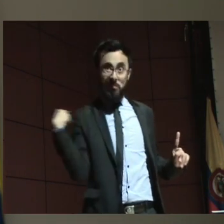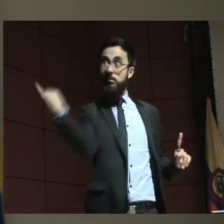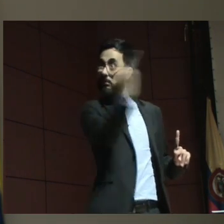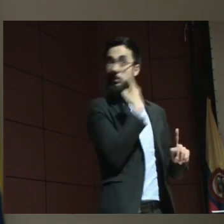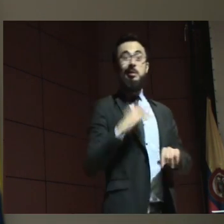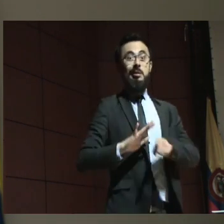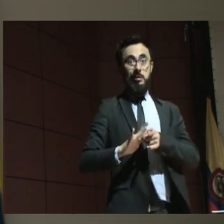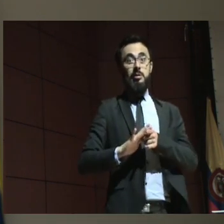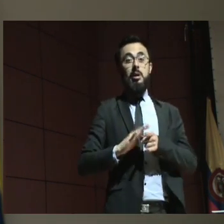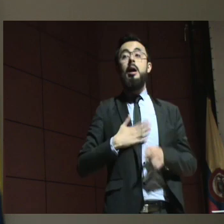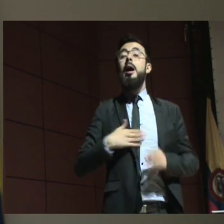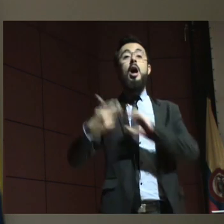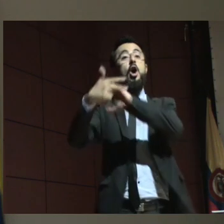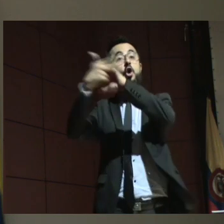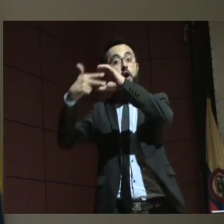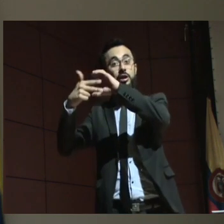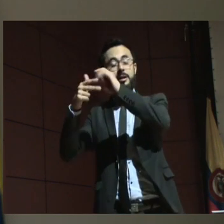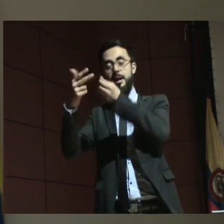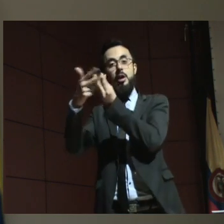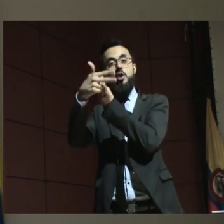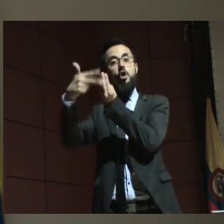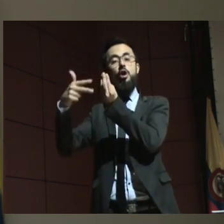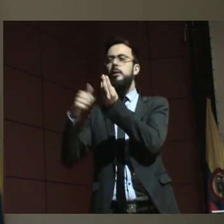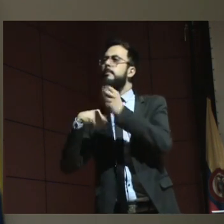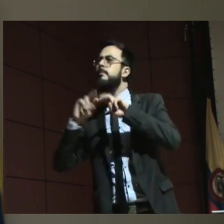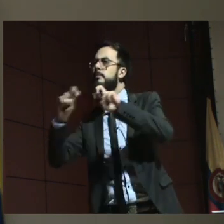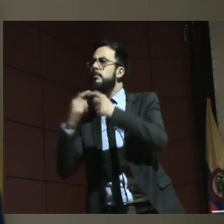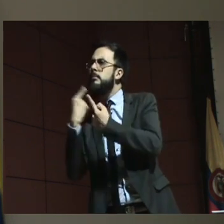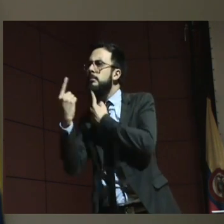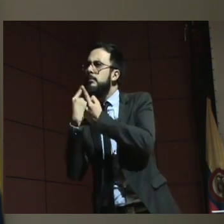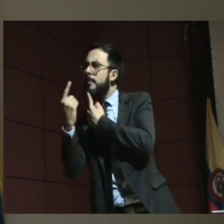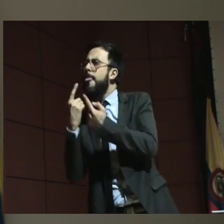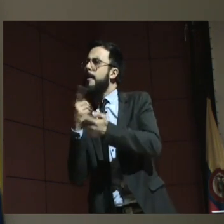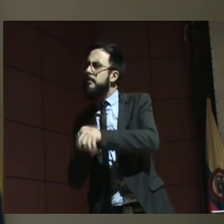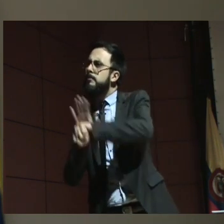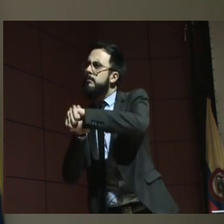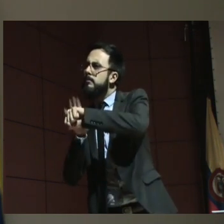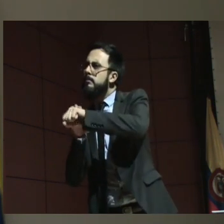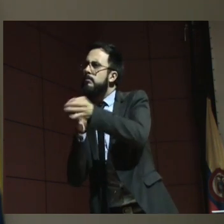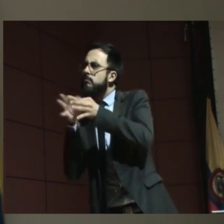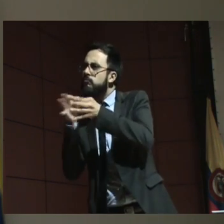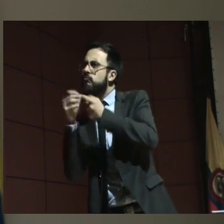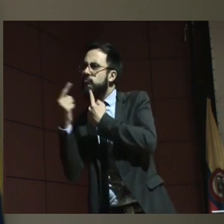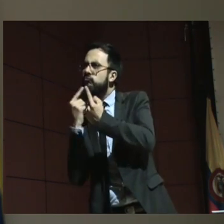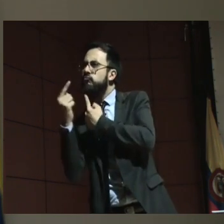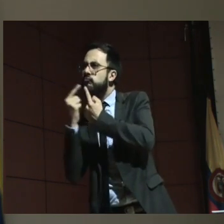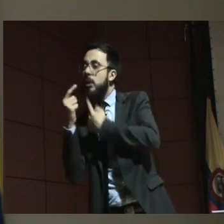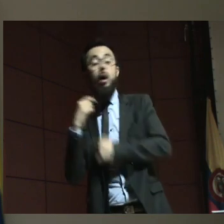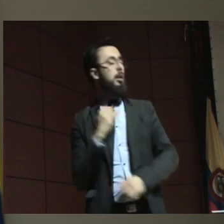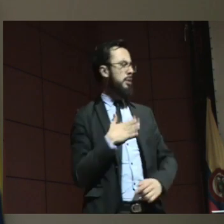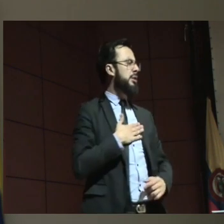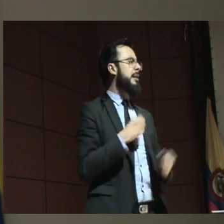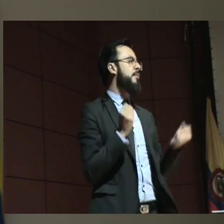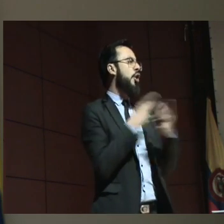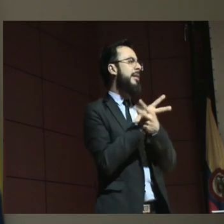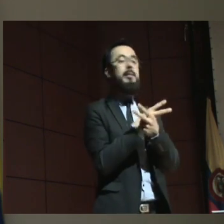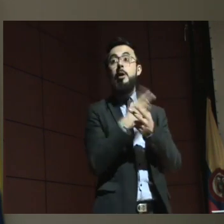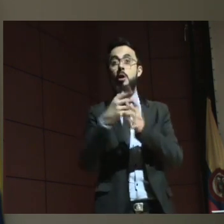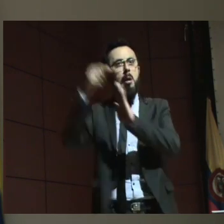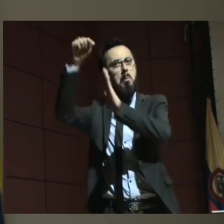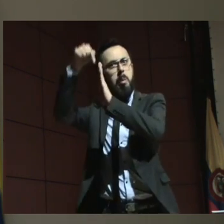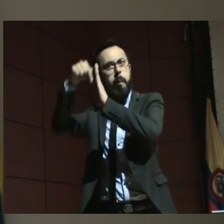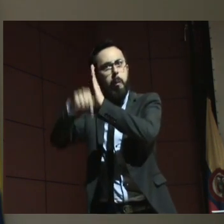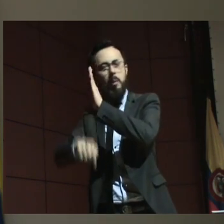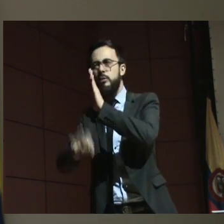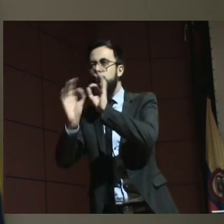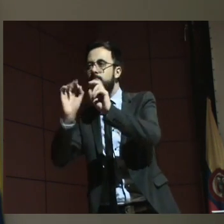dijo, en efecto, hay violencia de género acá. Sin embargo, no entró en el análisis del detalle. y hay una aclaración